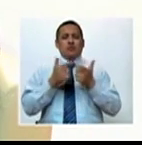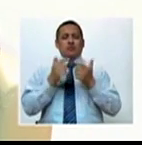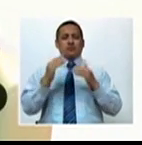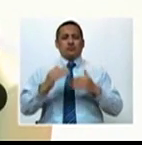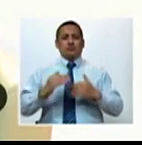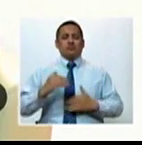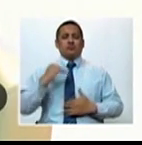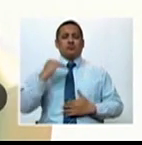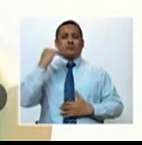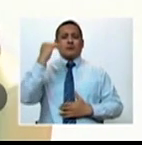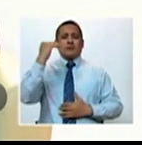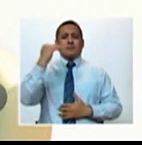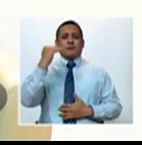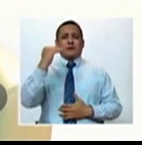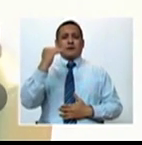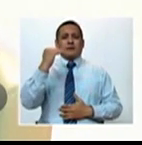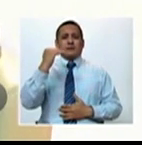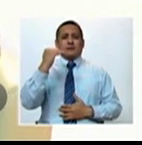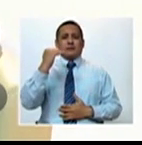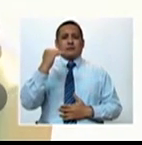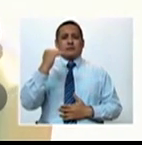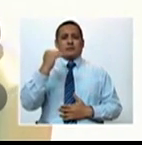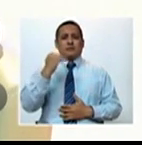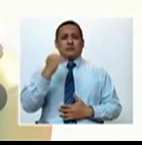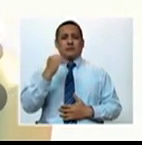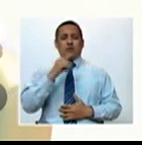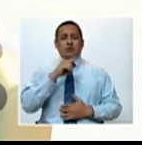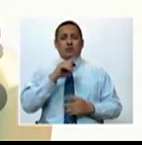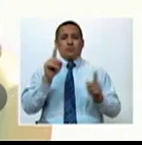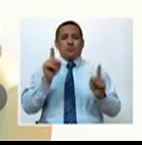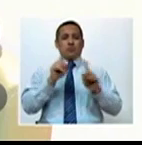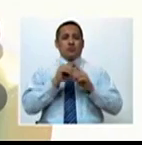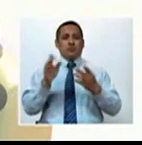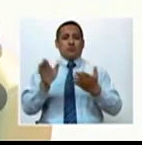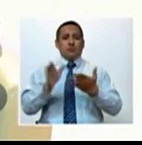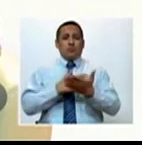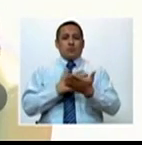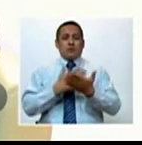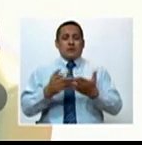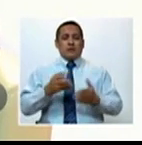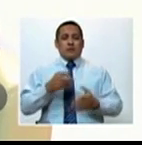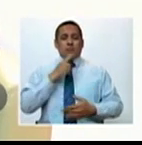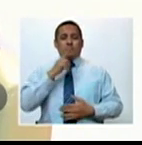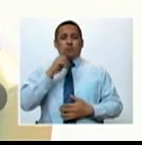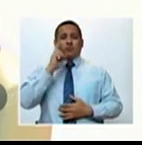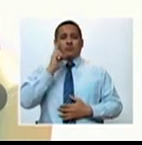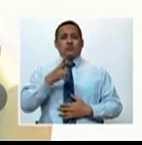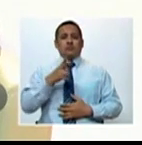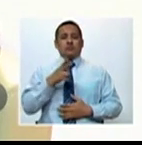como no existía esta prohibición de la